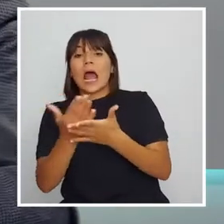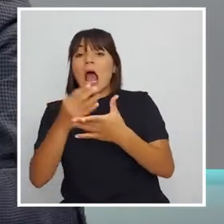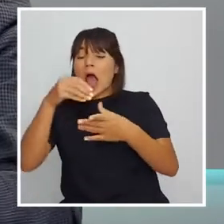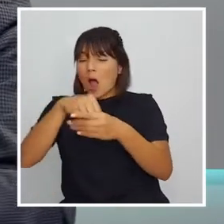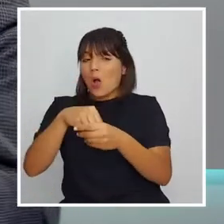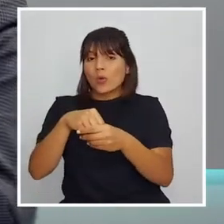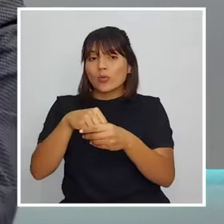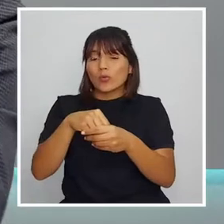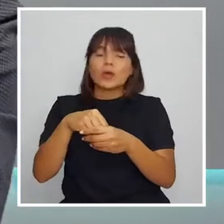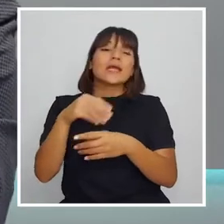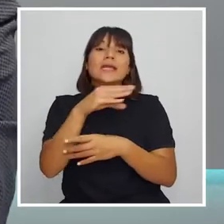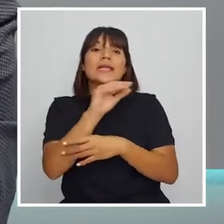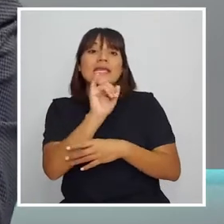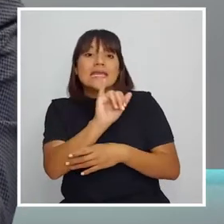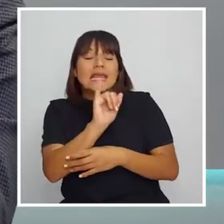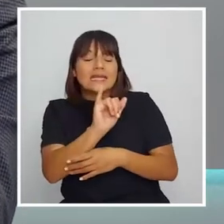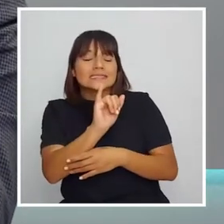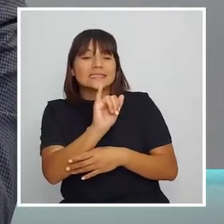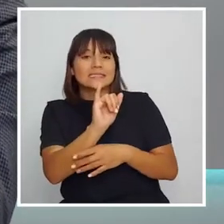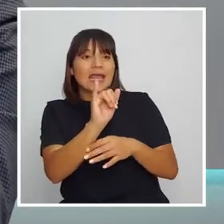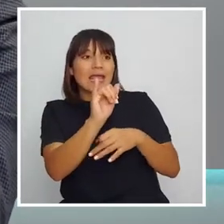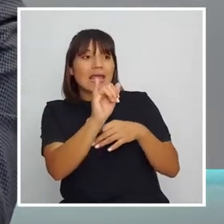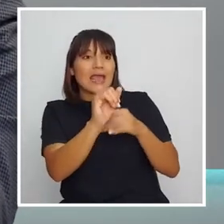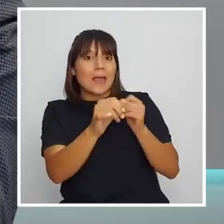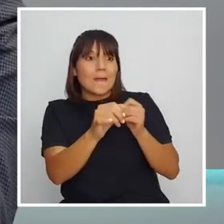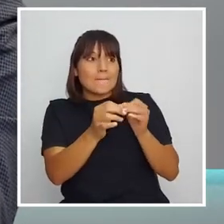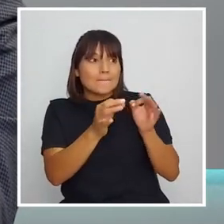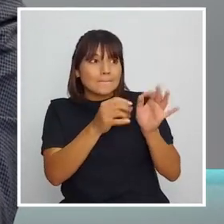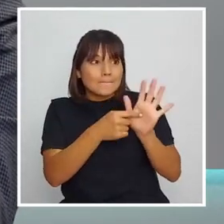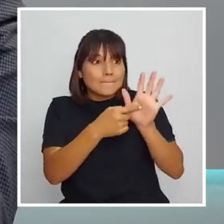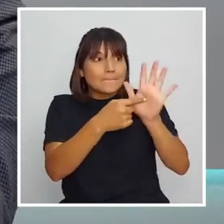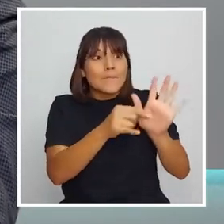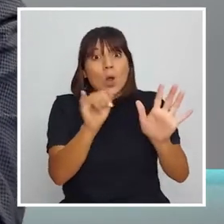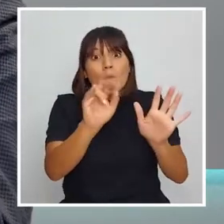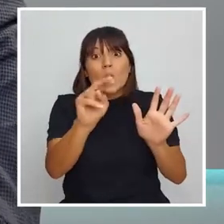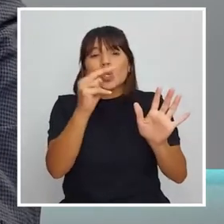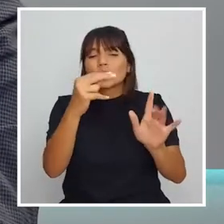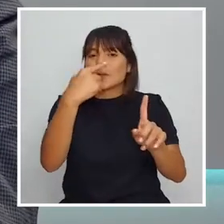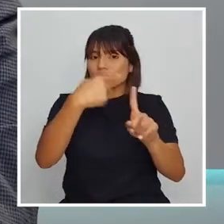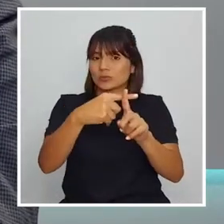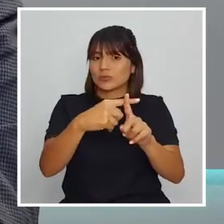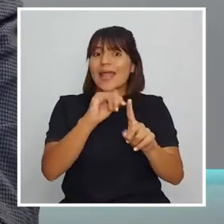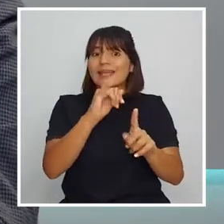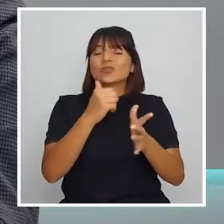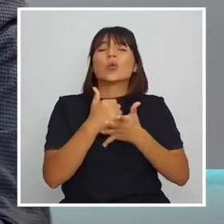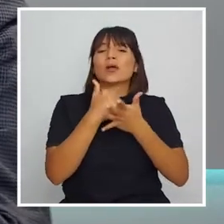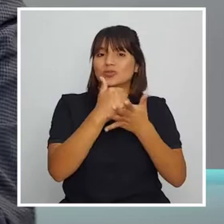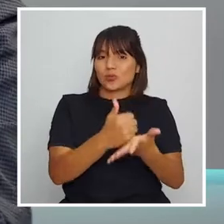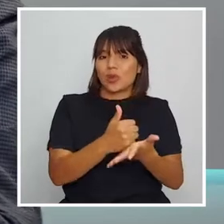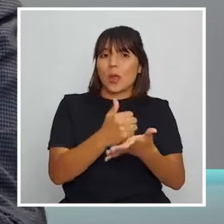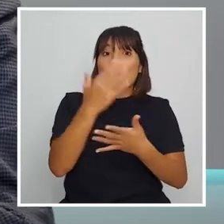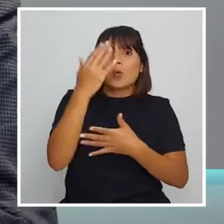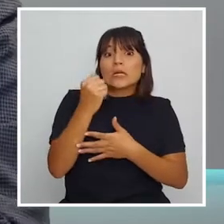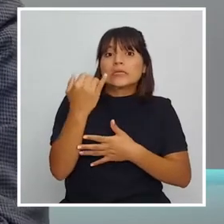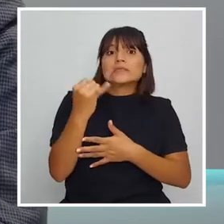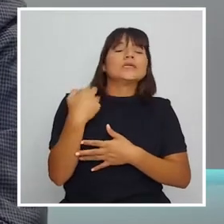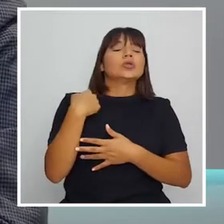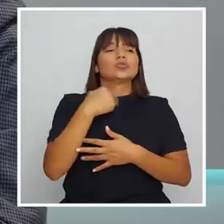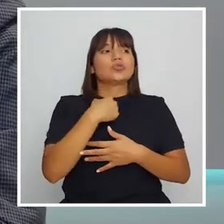ahorro. Y ese plantearlo como una noticia positiva ayuda. Porque